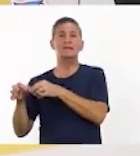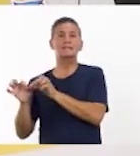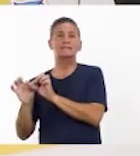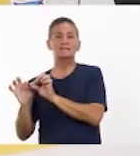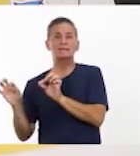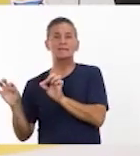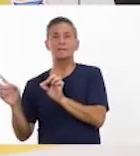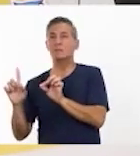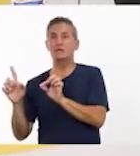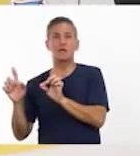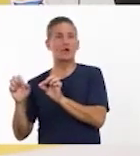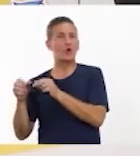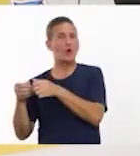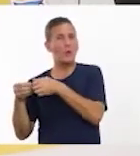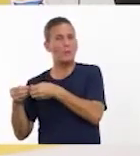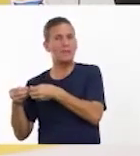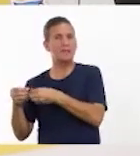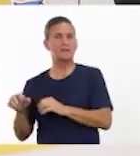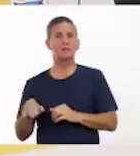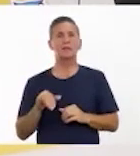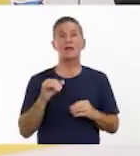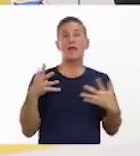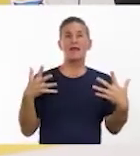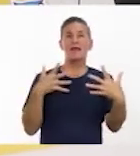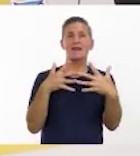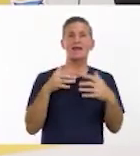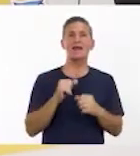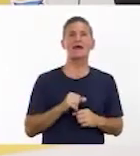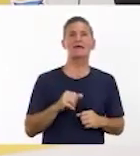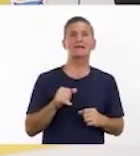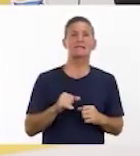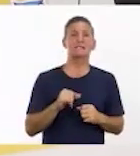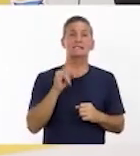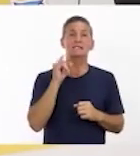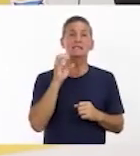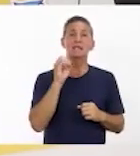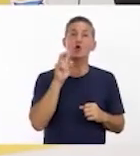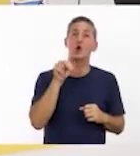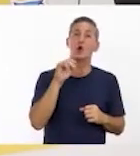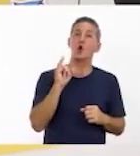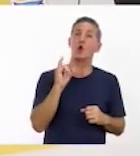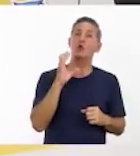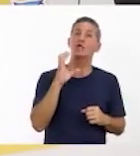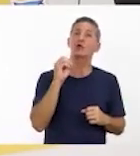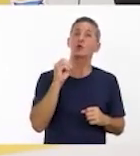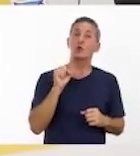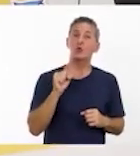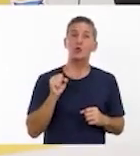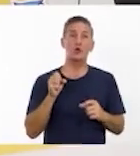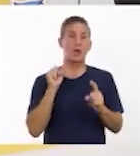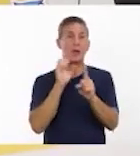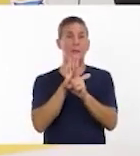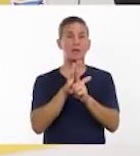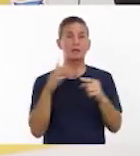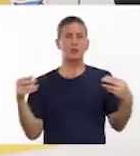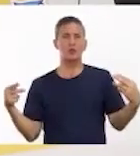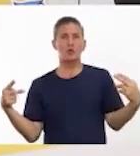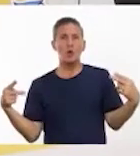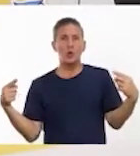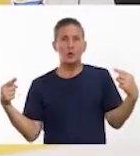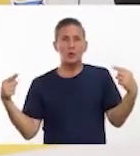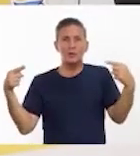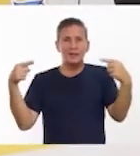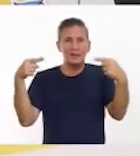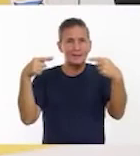no metálicas. Por último tenemos el enlace iónico, que se forma a partir de